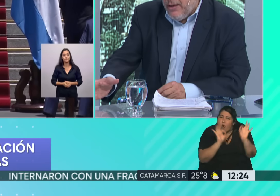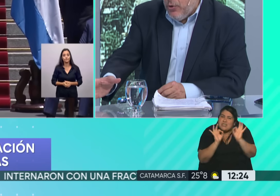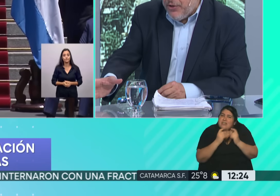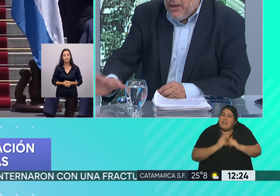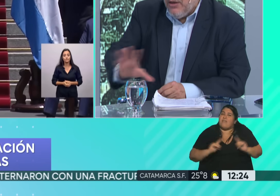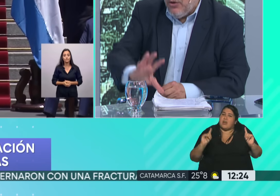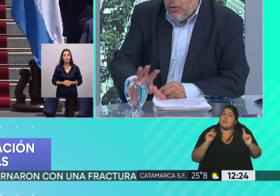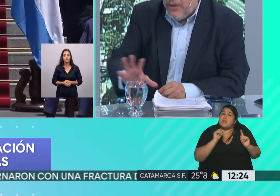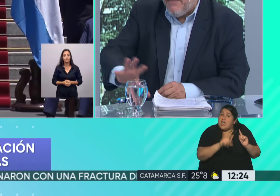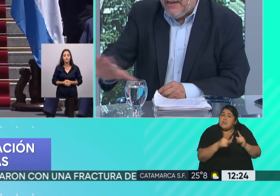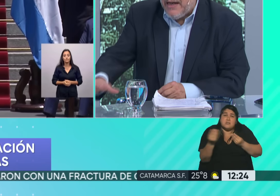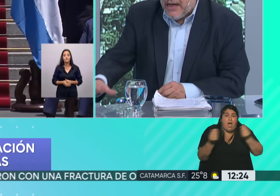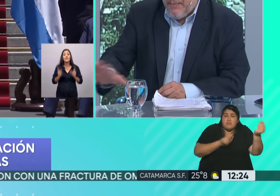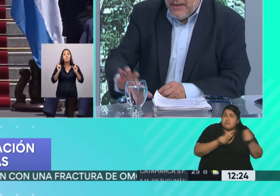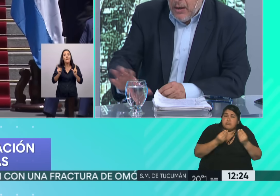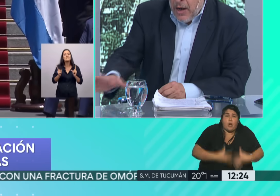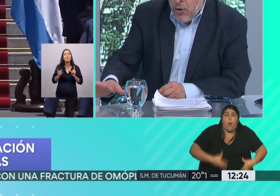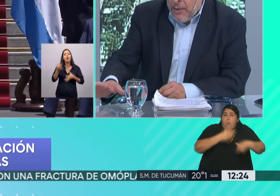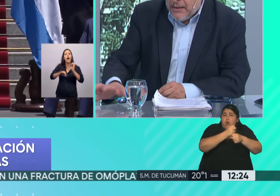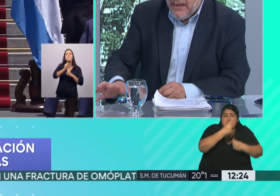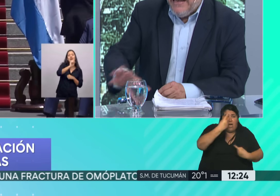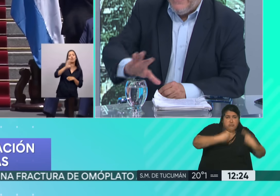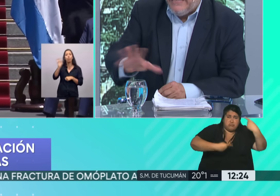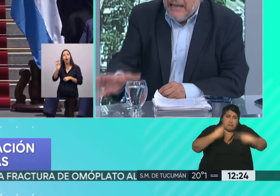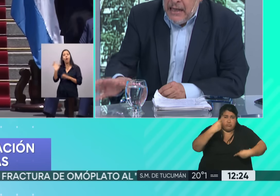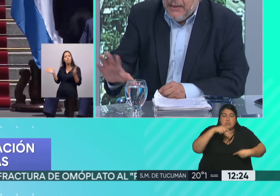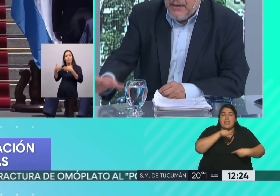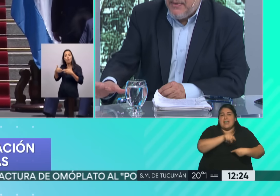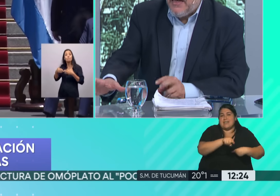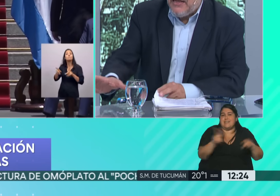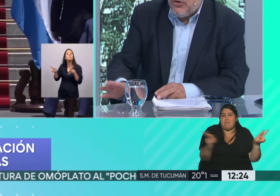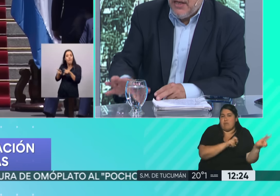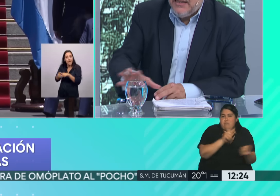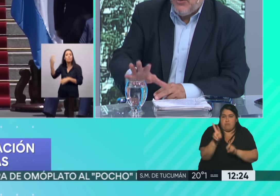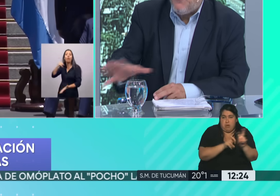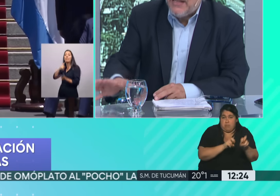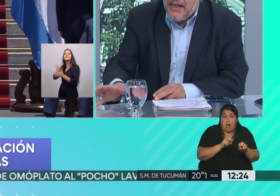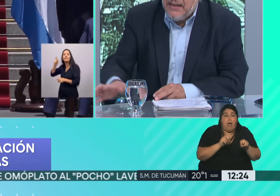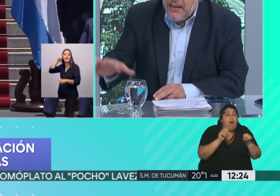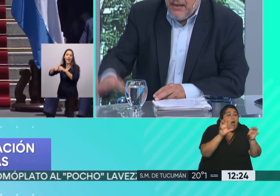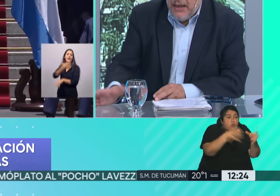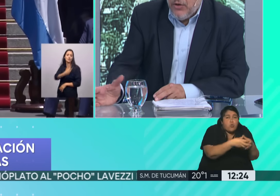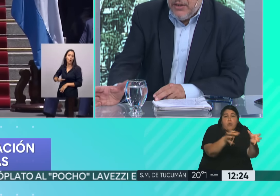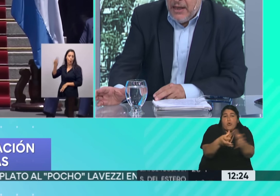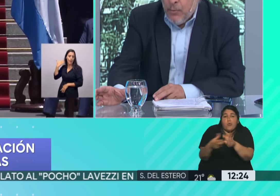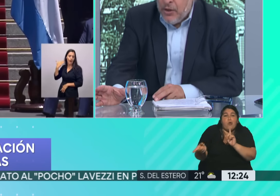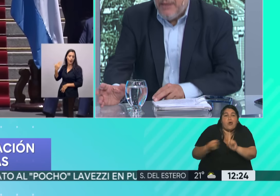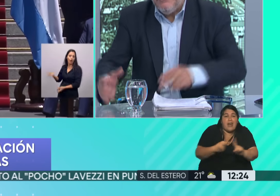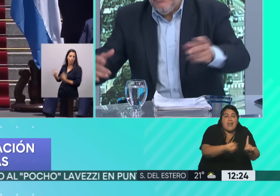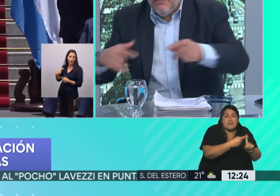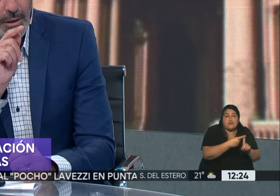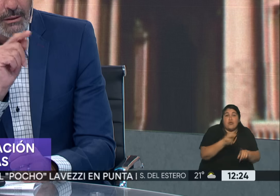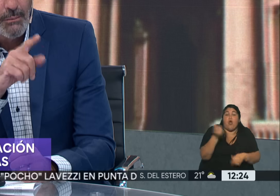cotiza en bolsa con lo cual también ties que respetar algunas normas que en general deben respetar las sociedades comerciales que cotizan en